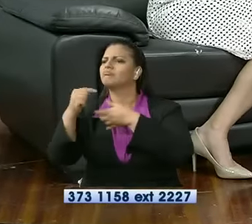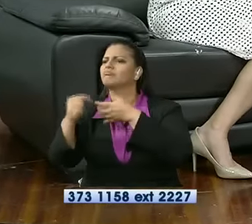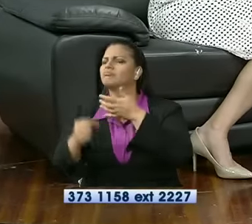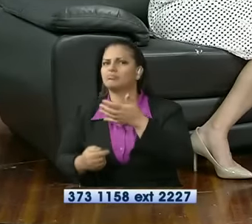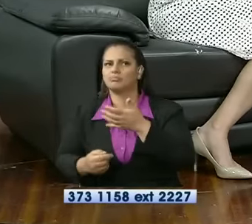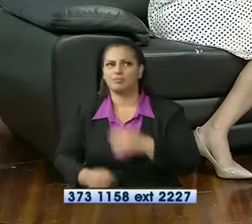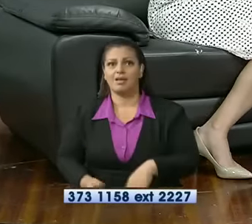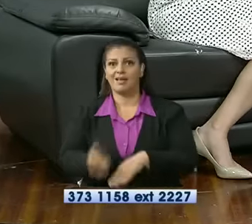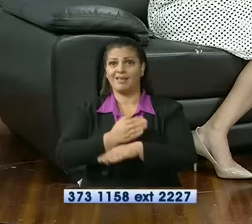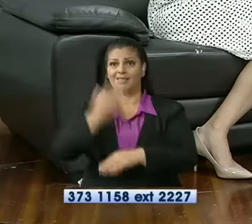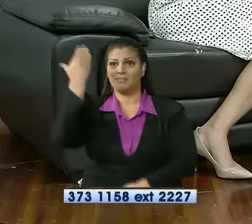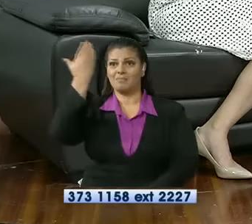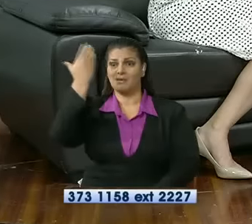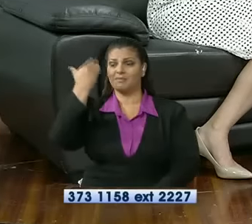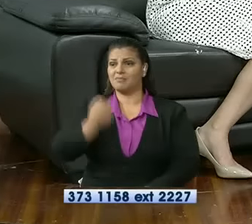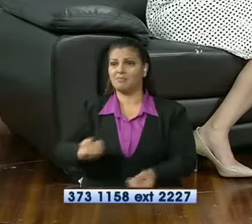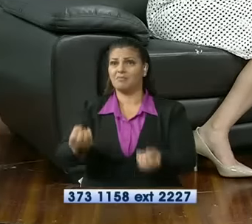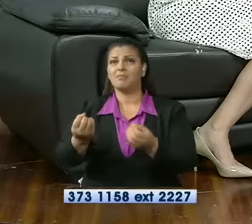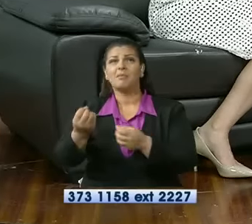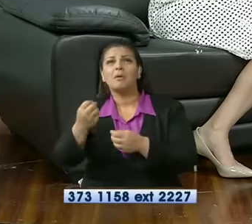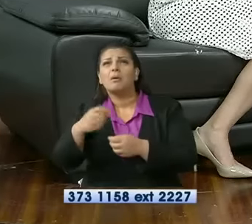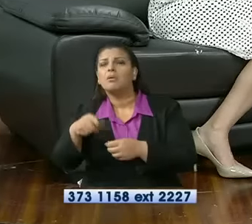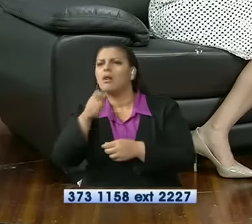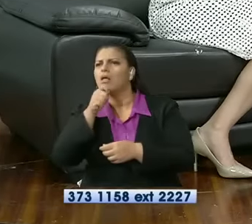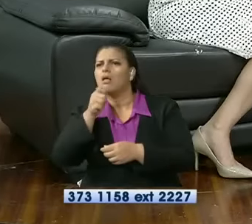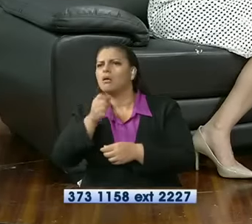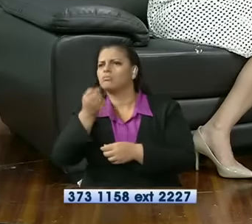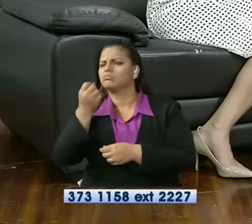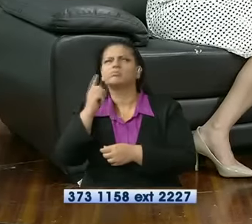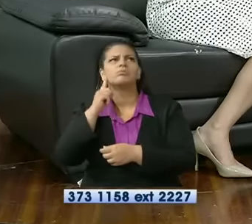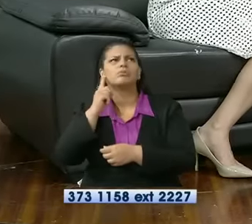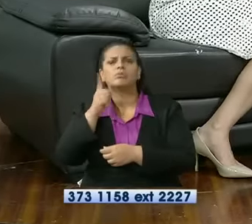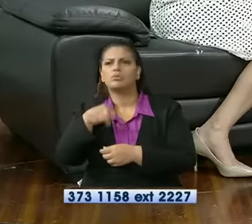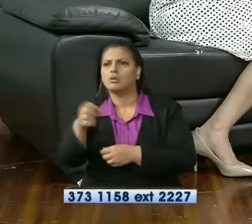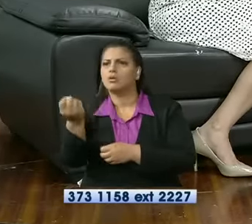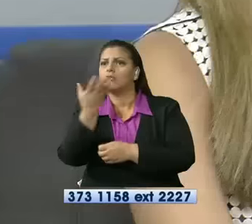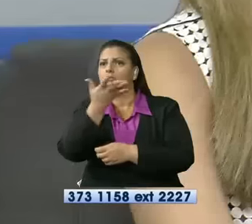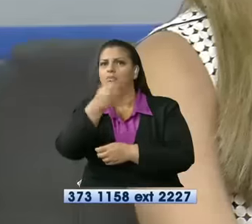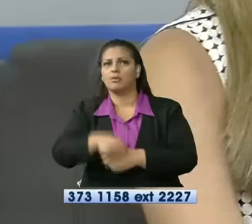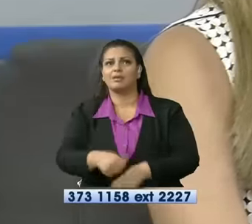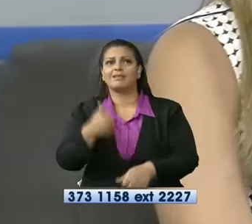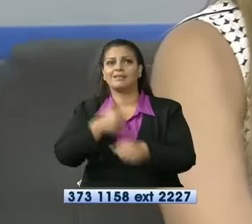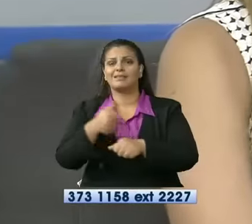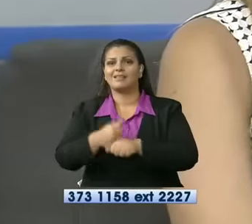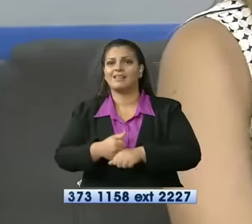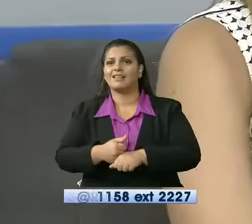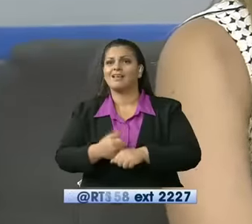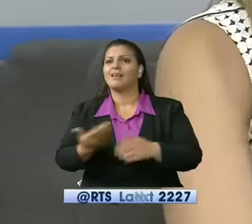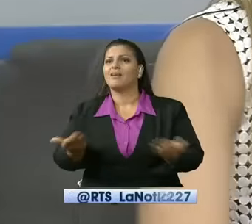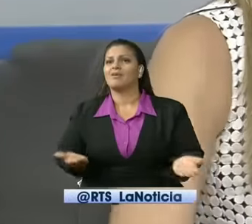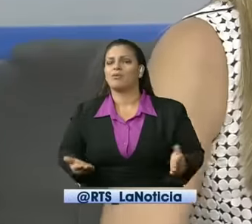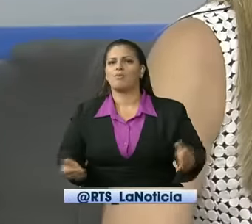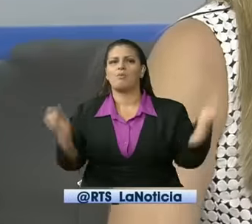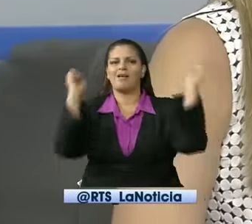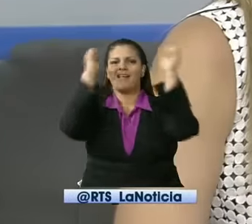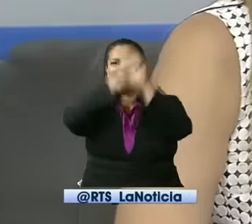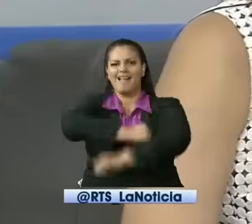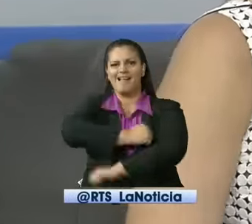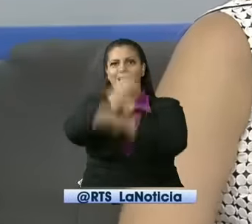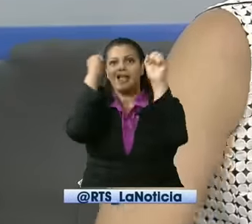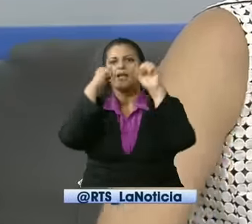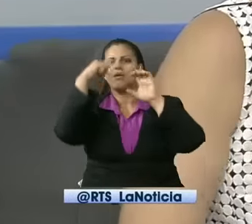de mes tenemos a La Perla, que se va a llamar la, ¿verdad? La Rueda Moscú. La Perla, efectivamente, esa es la clave de